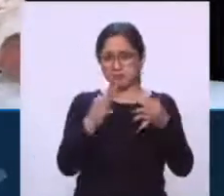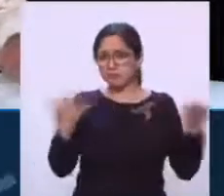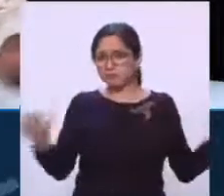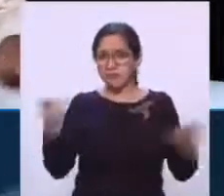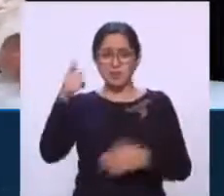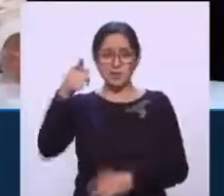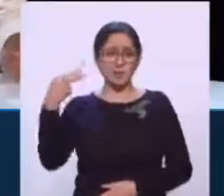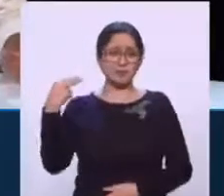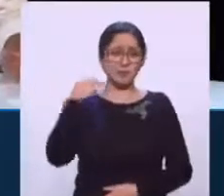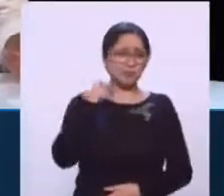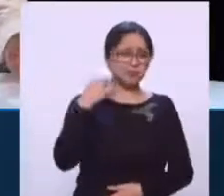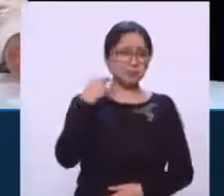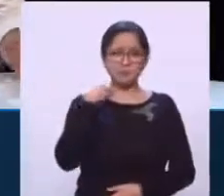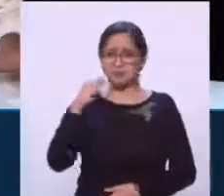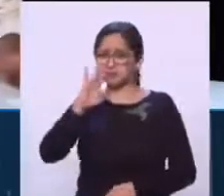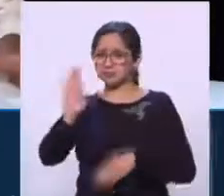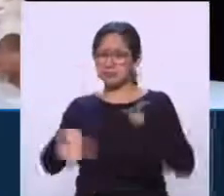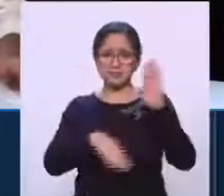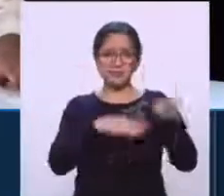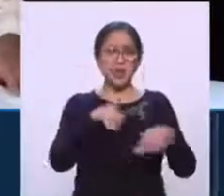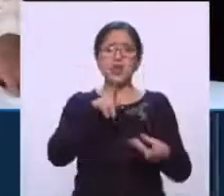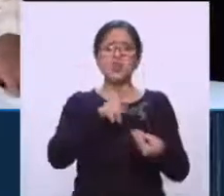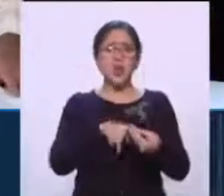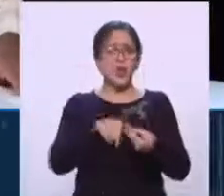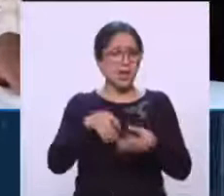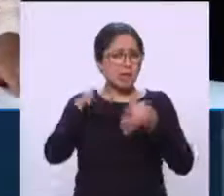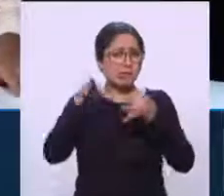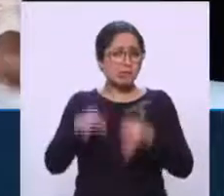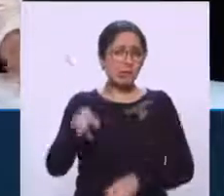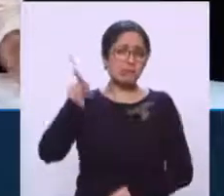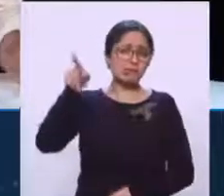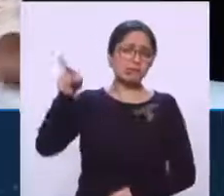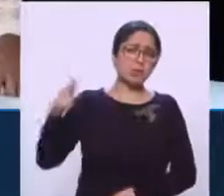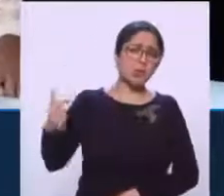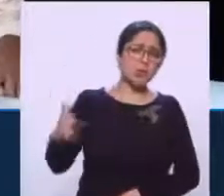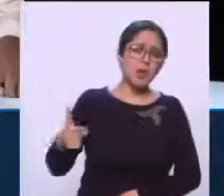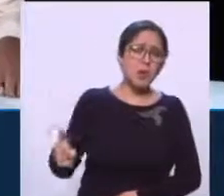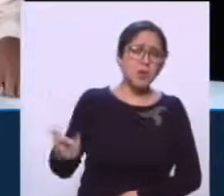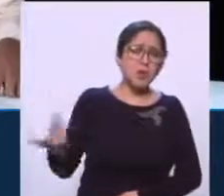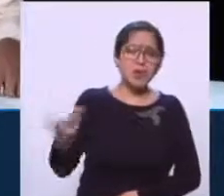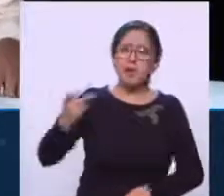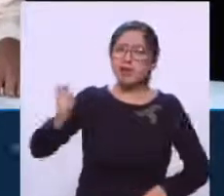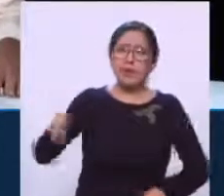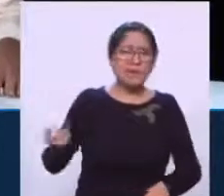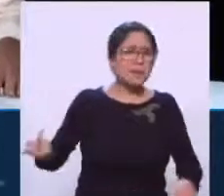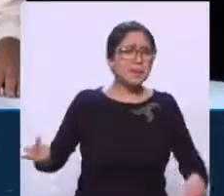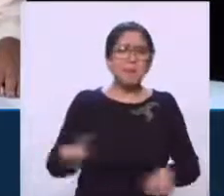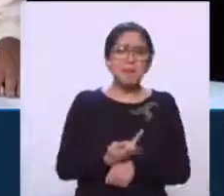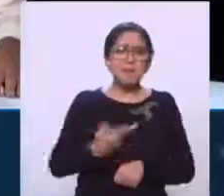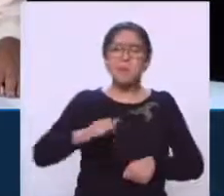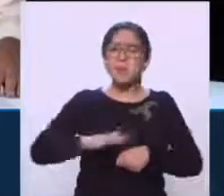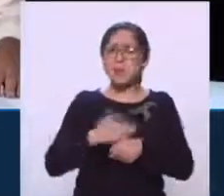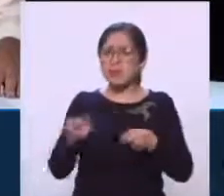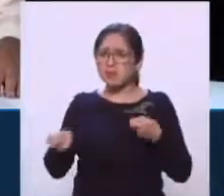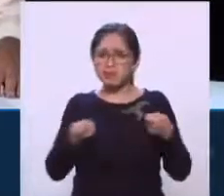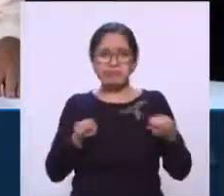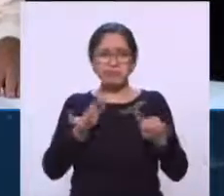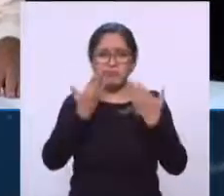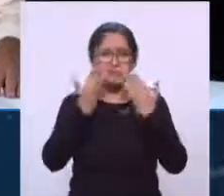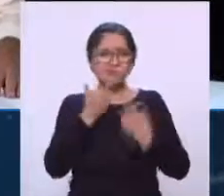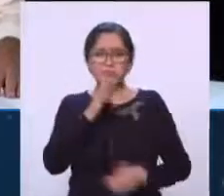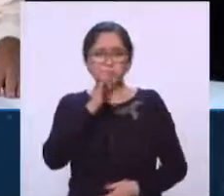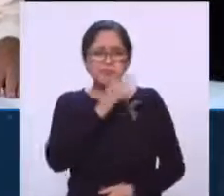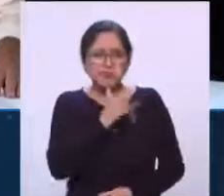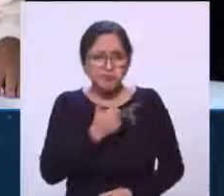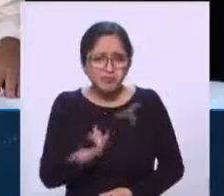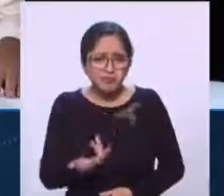suceden en México en los últimos días fueron en Guanajuato. ¿Qué sucede en Guanajuato? ¿Por qué la estrategia no está funcionando? Mira, de hecho me atrevo a